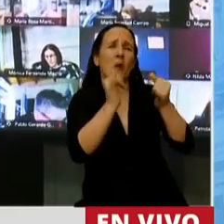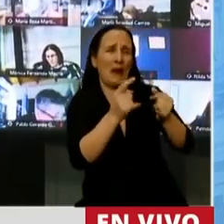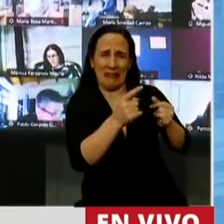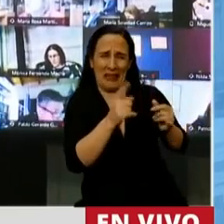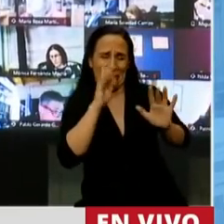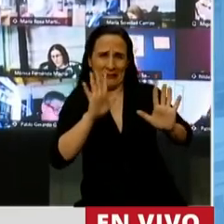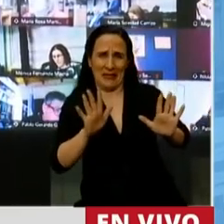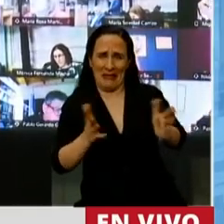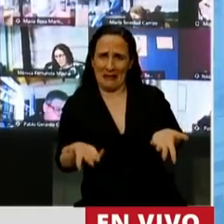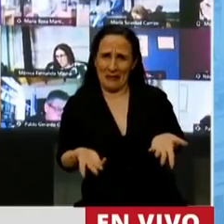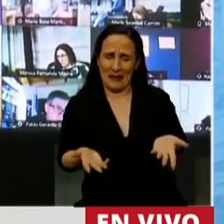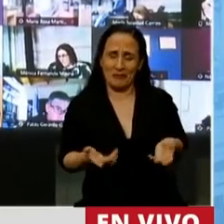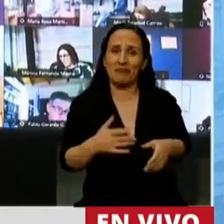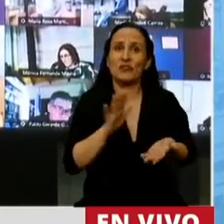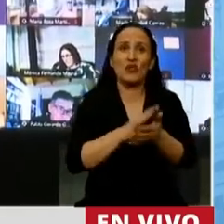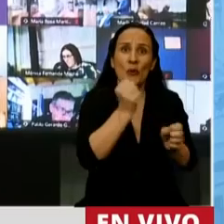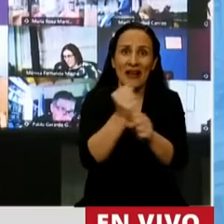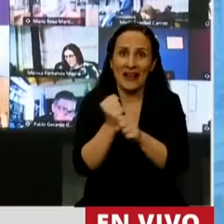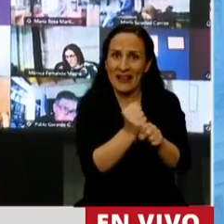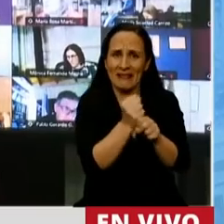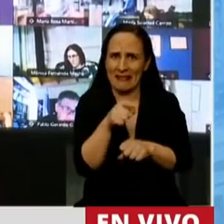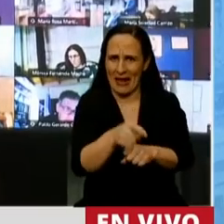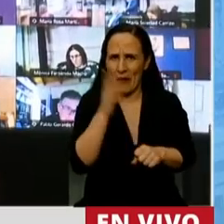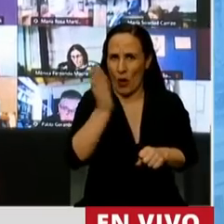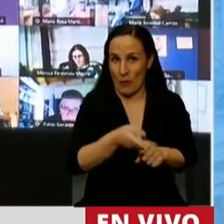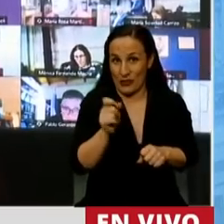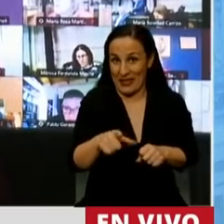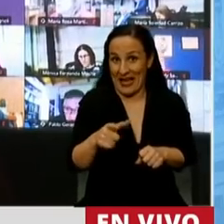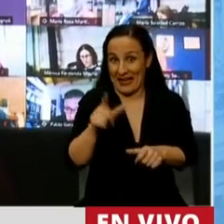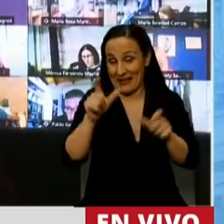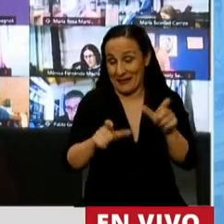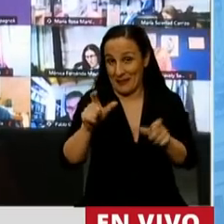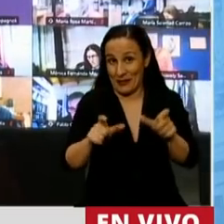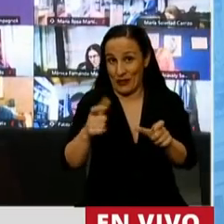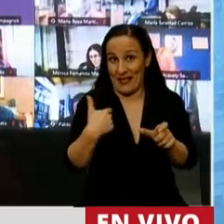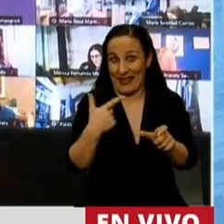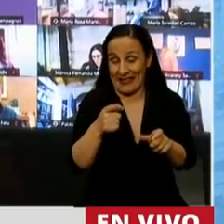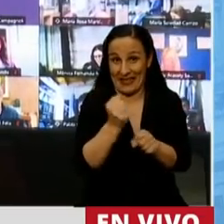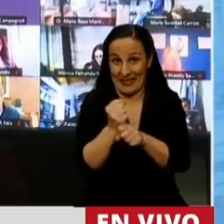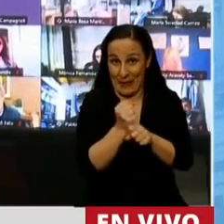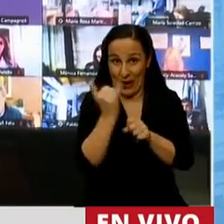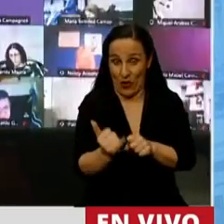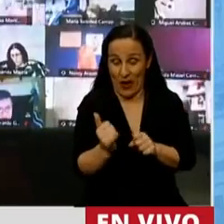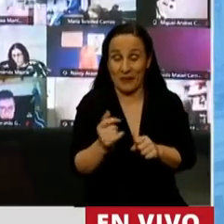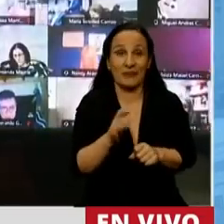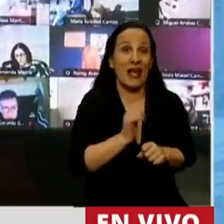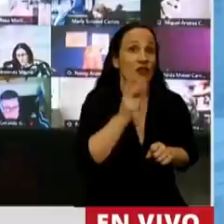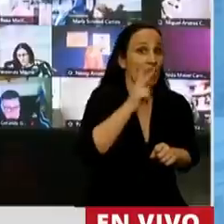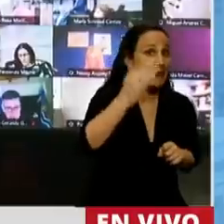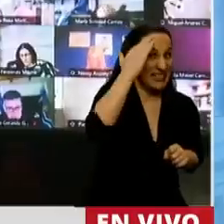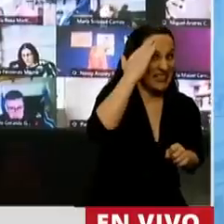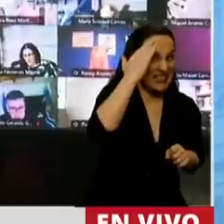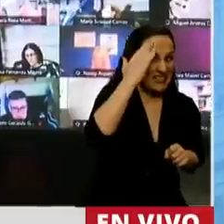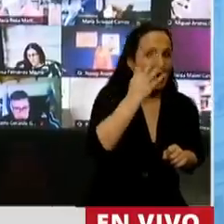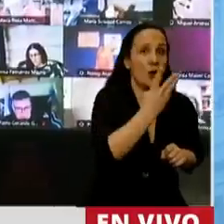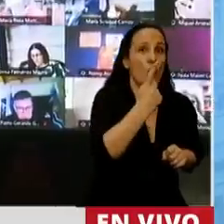empleo le doy las tasas de empleo que es la proporción de argentinos que trabajan sobre el total nacional en 2015 lo que